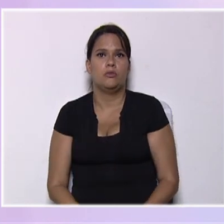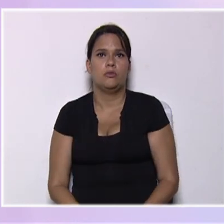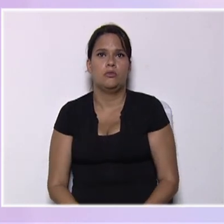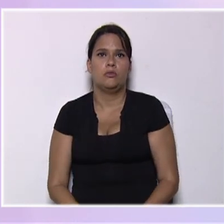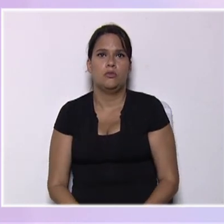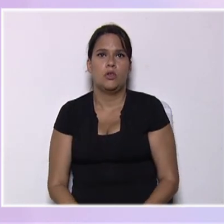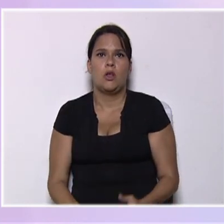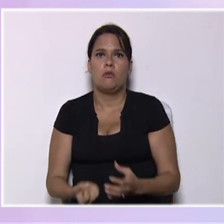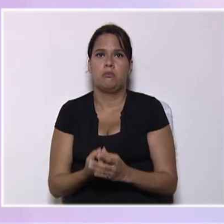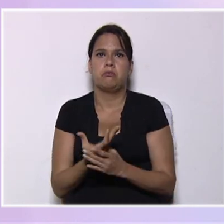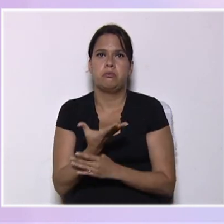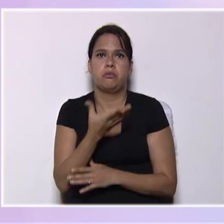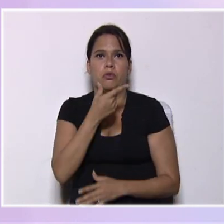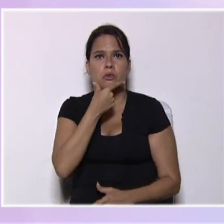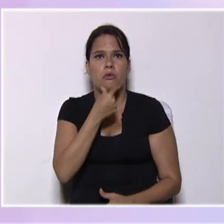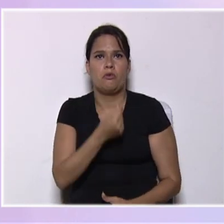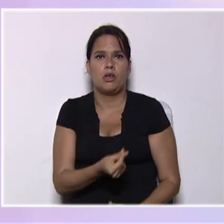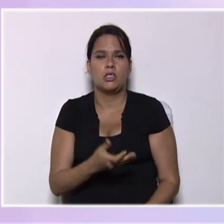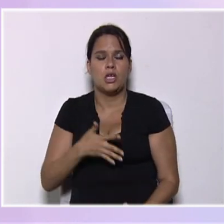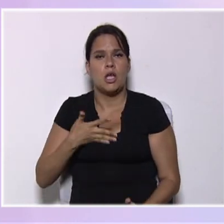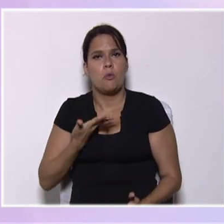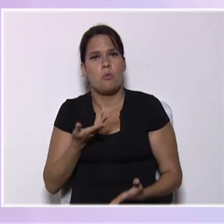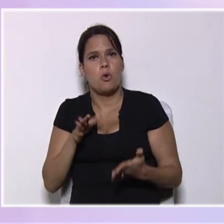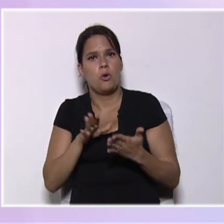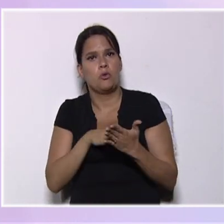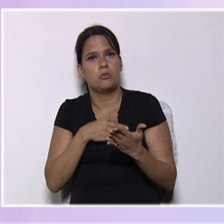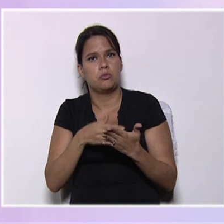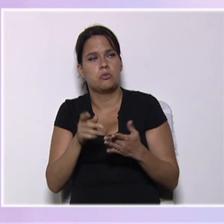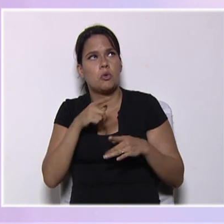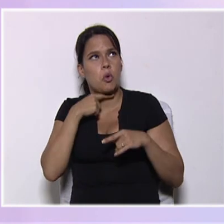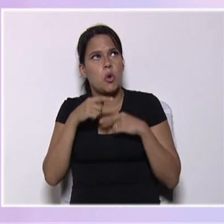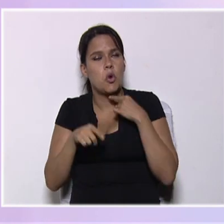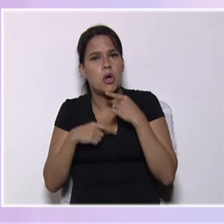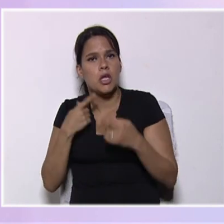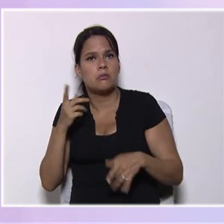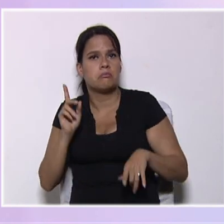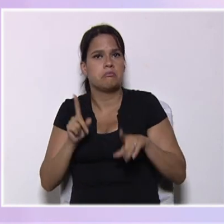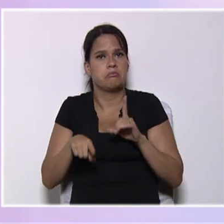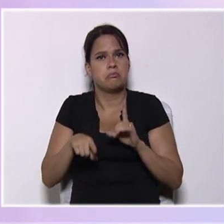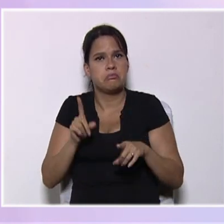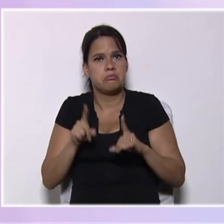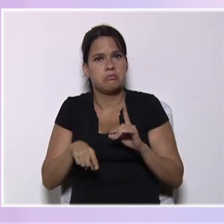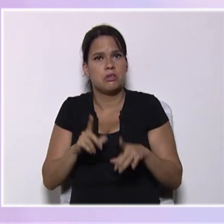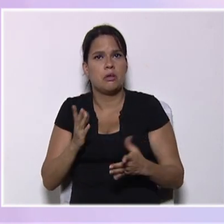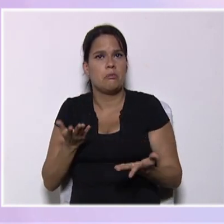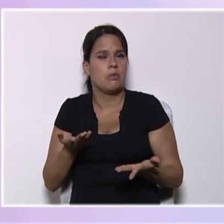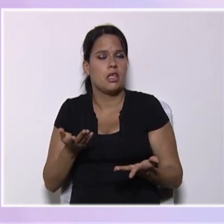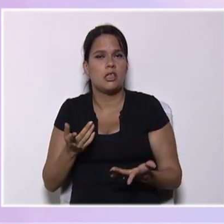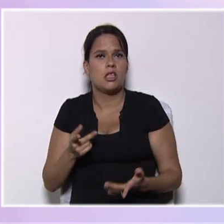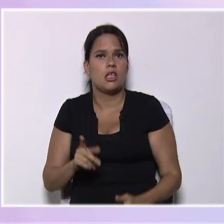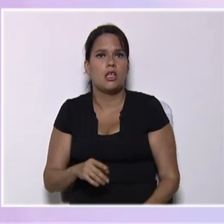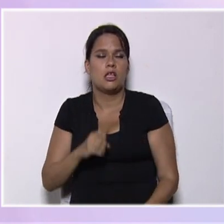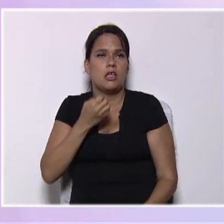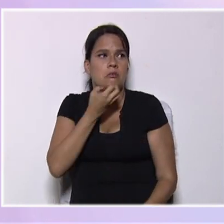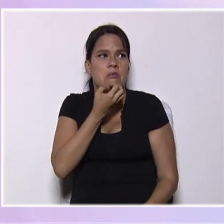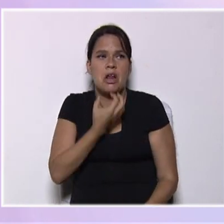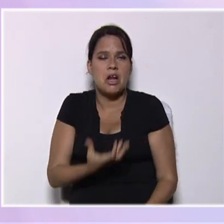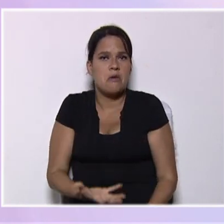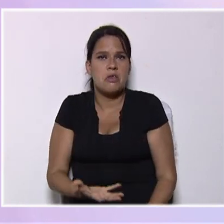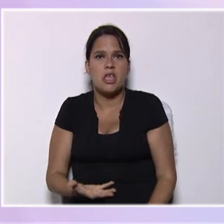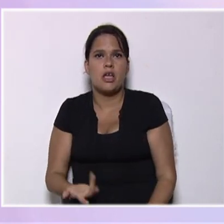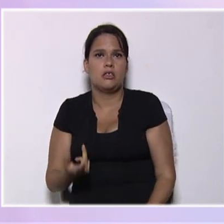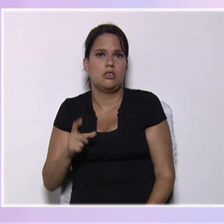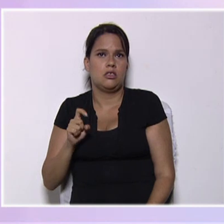Una flor sencillita que puedo colorear de acuerdo a pintura del color de la Navidad, si